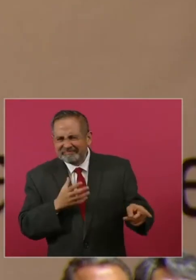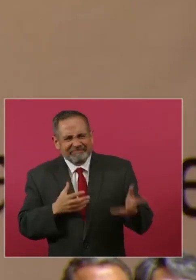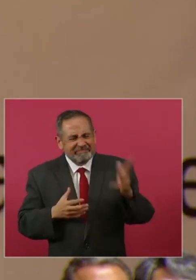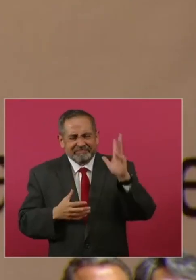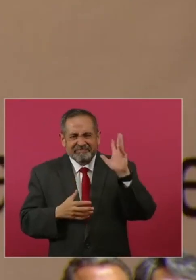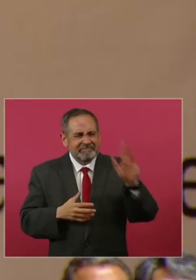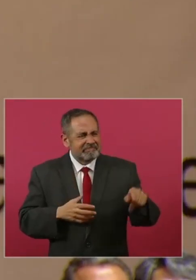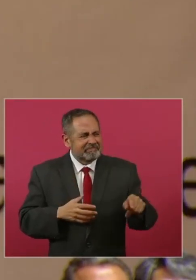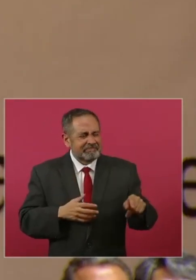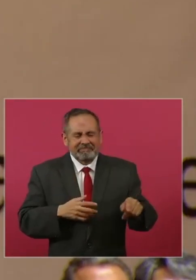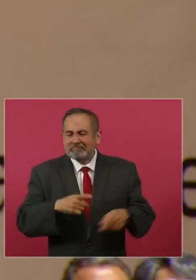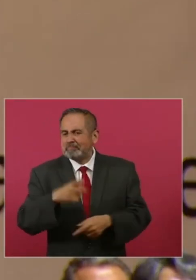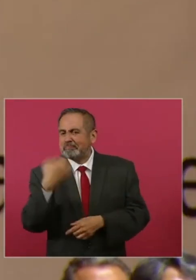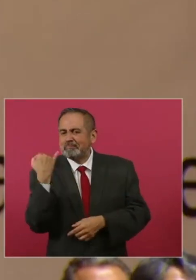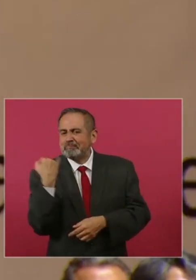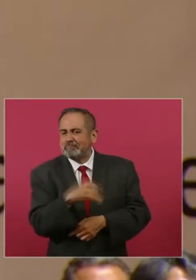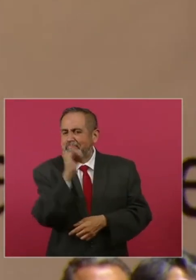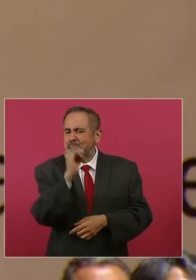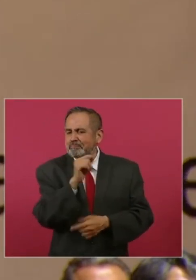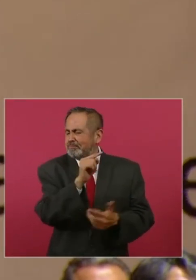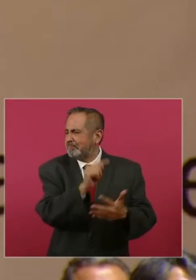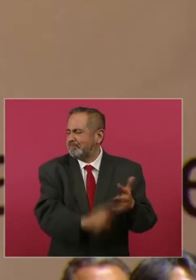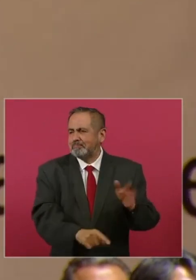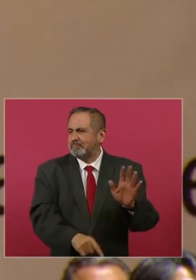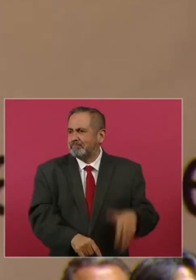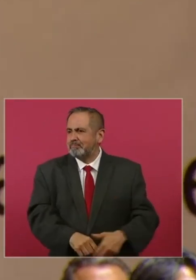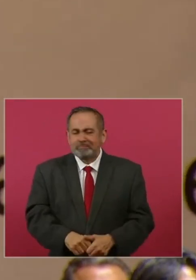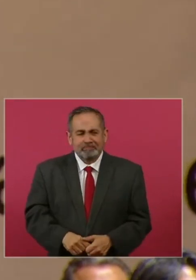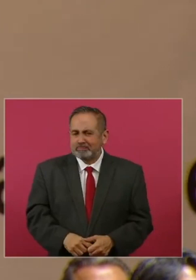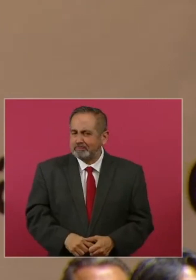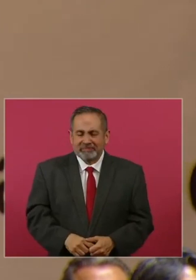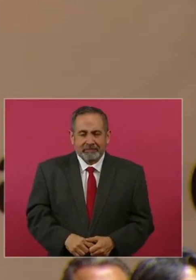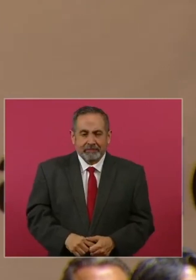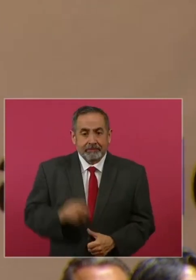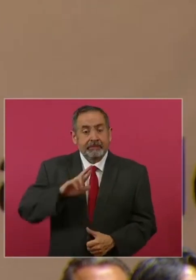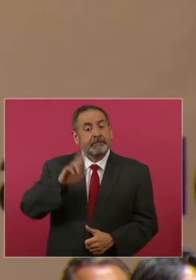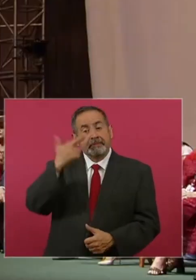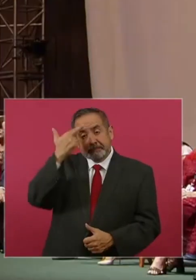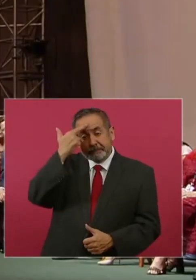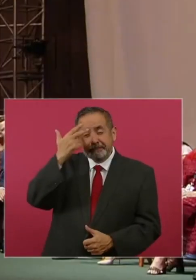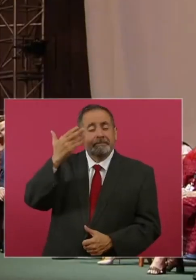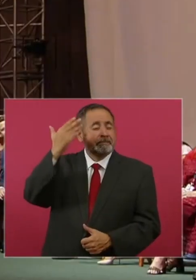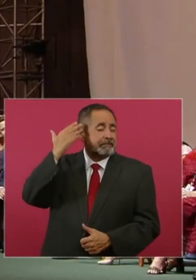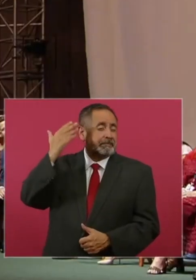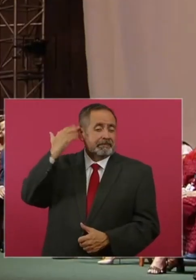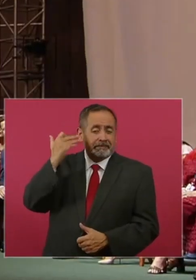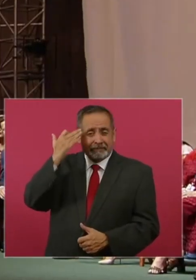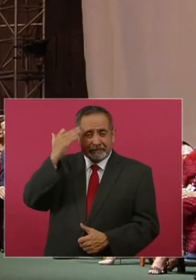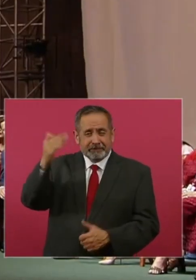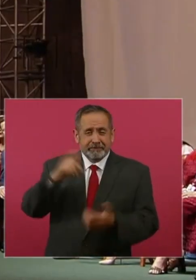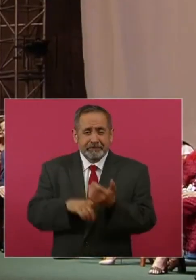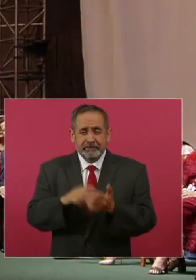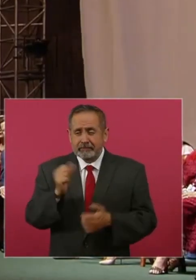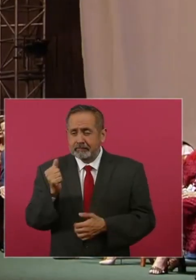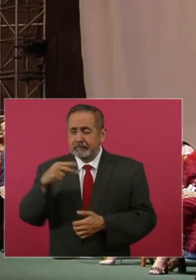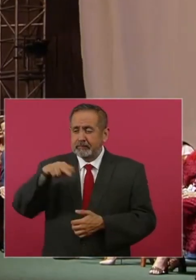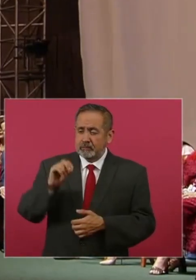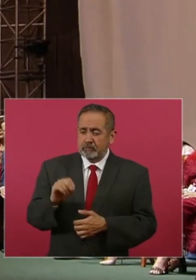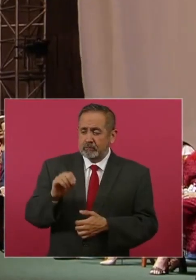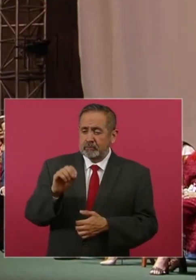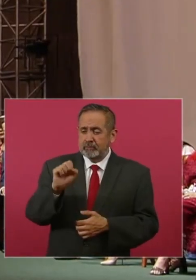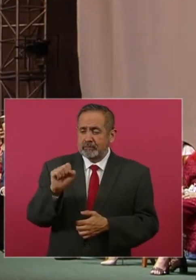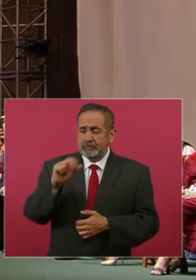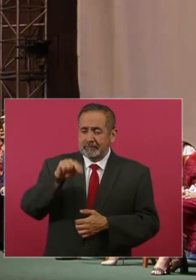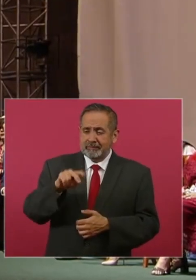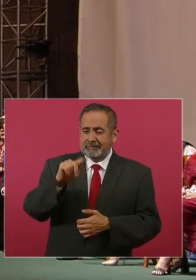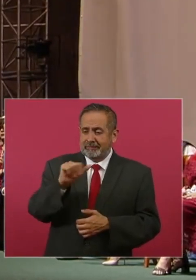hasta ridícula in a ridiculous way. Nos hacen recordar la época they remind de Antonio us López de Santana